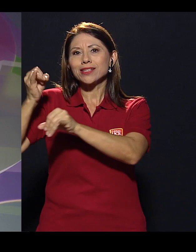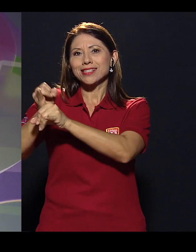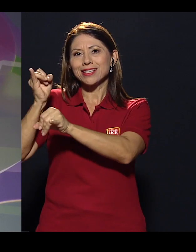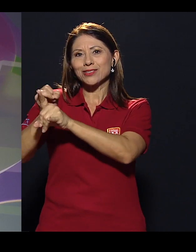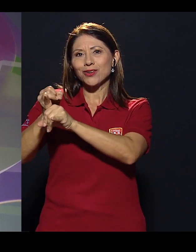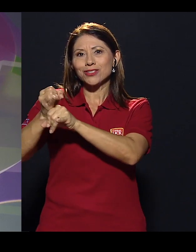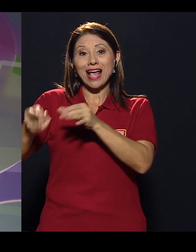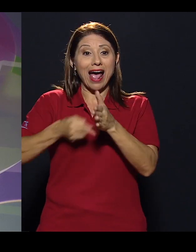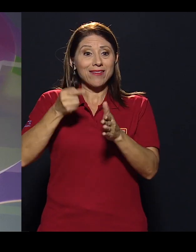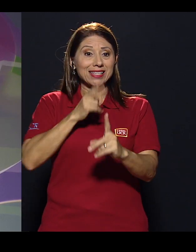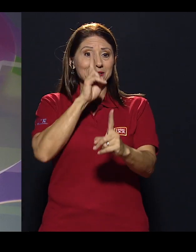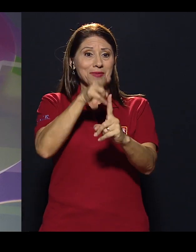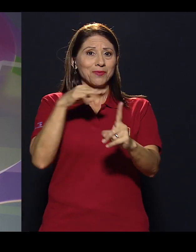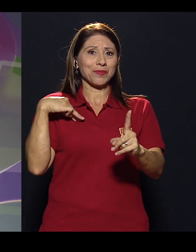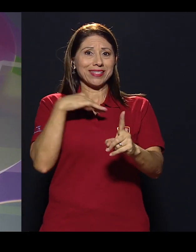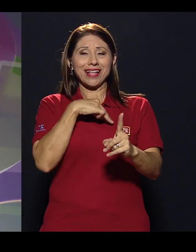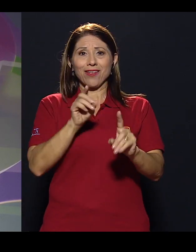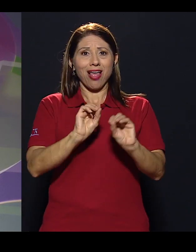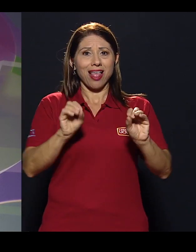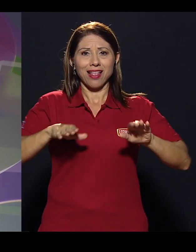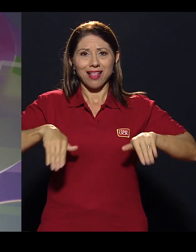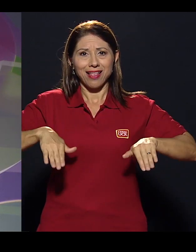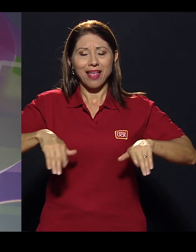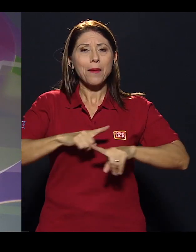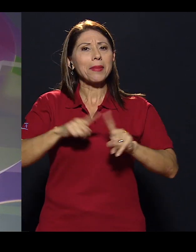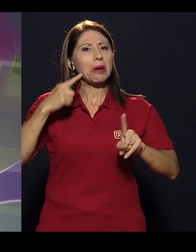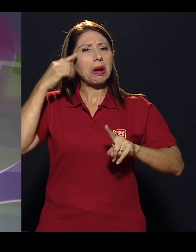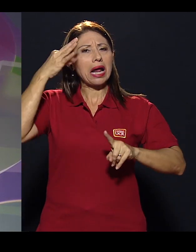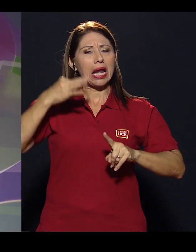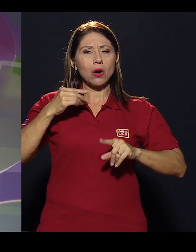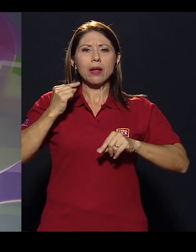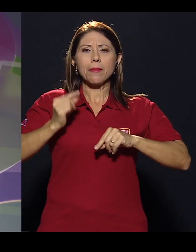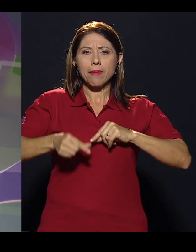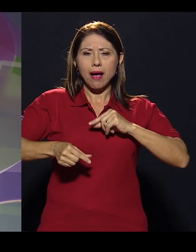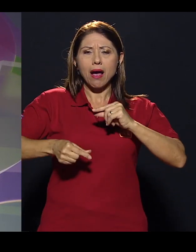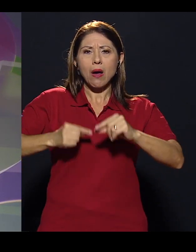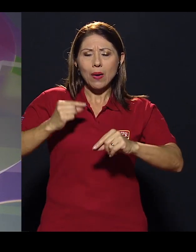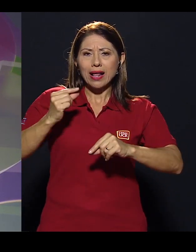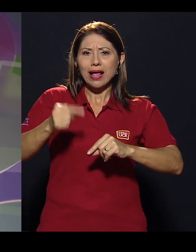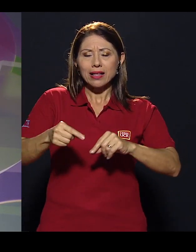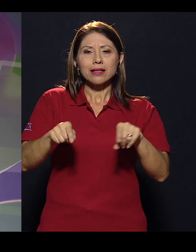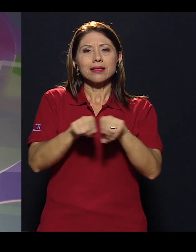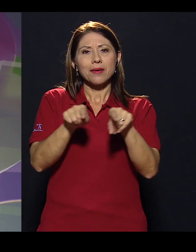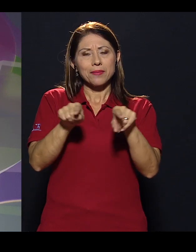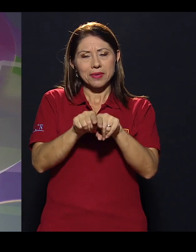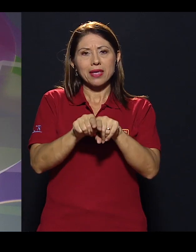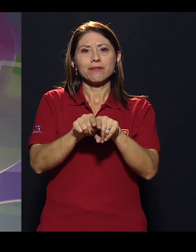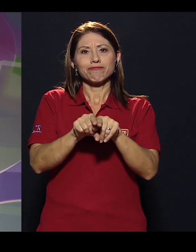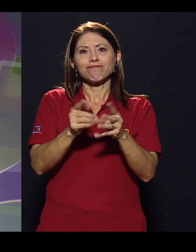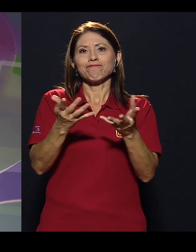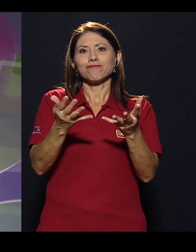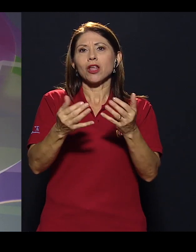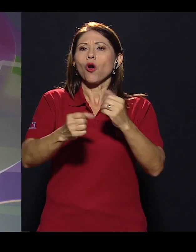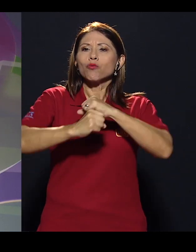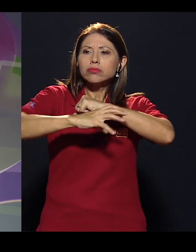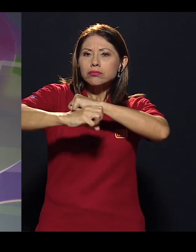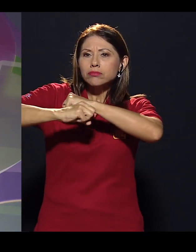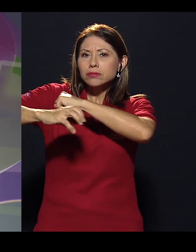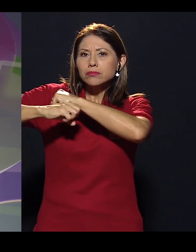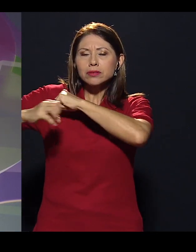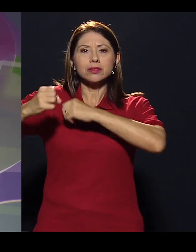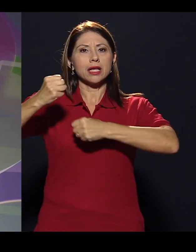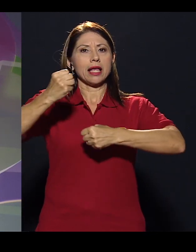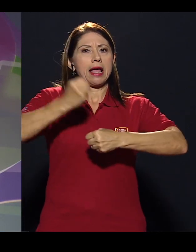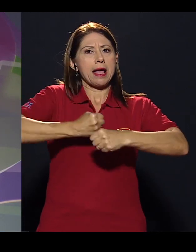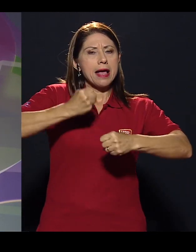para a veces el mismo ministerio. Pero esto yo creo que paulatinamente, también con nuestra divulgación, con